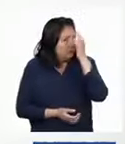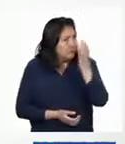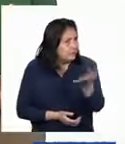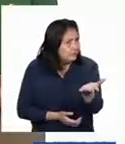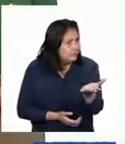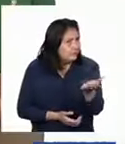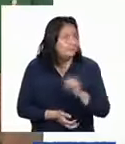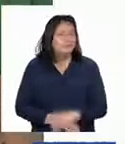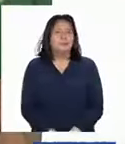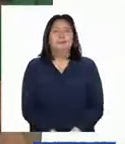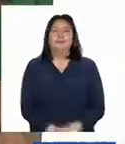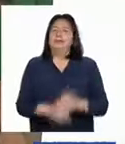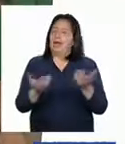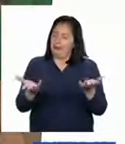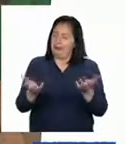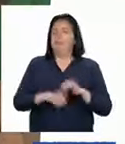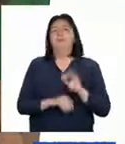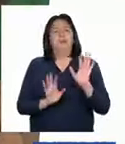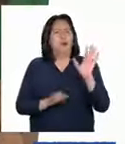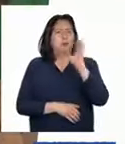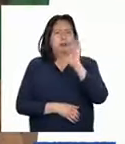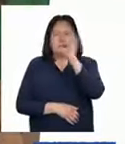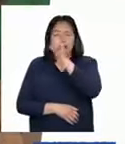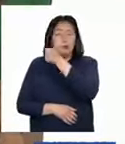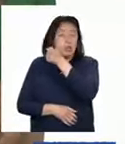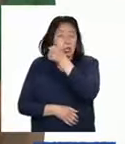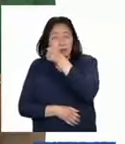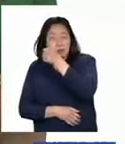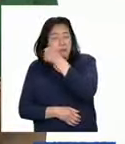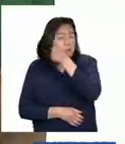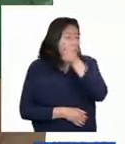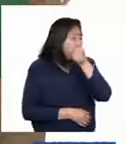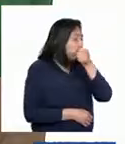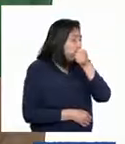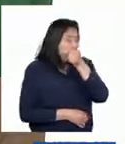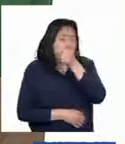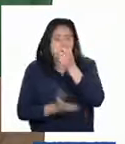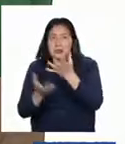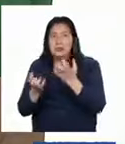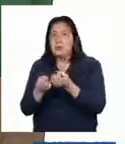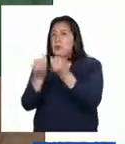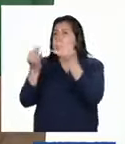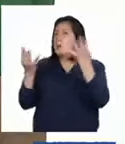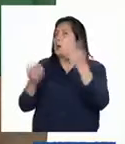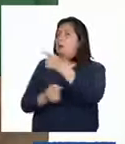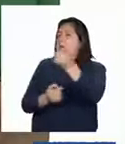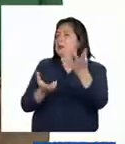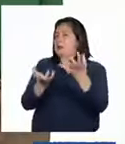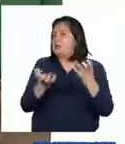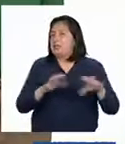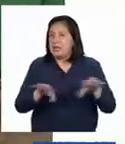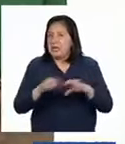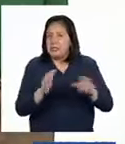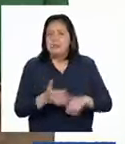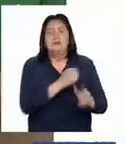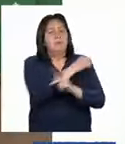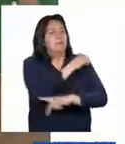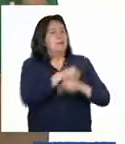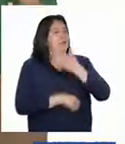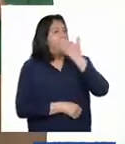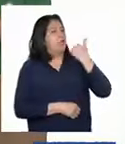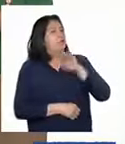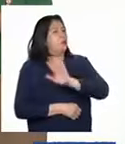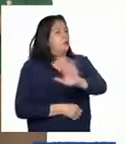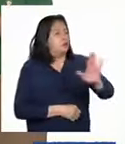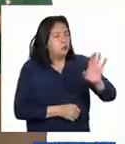creerlo? A ver, voy a buscarlos con mi lupa porque quiero saber cuántos de ustedes quisieran construir un país mejor